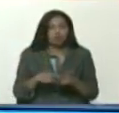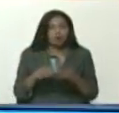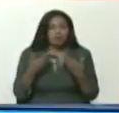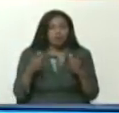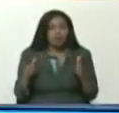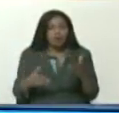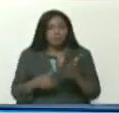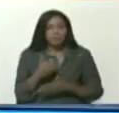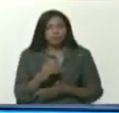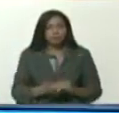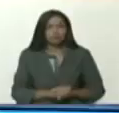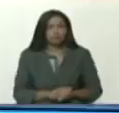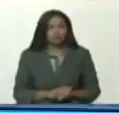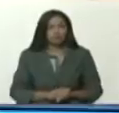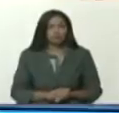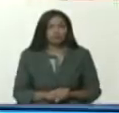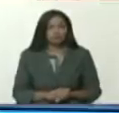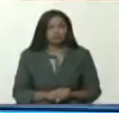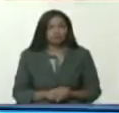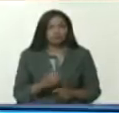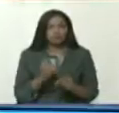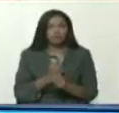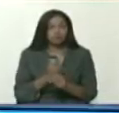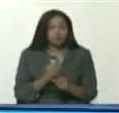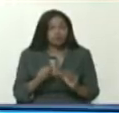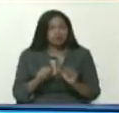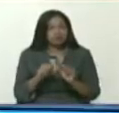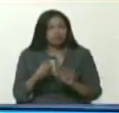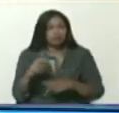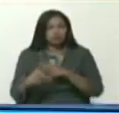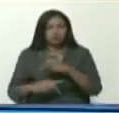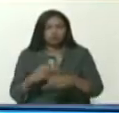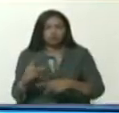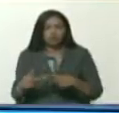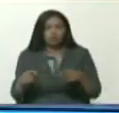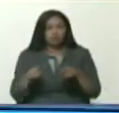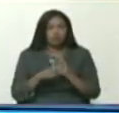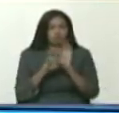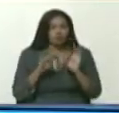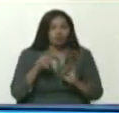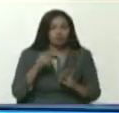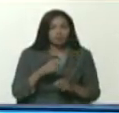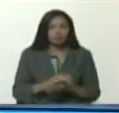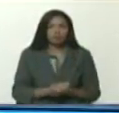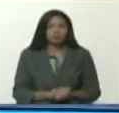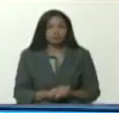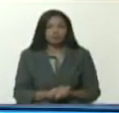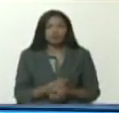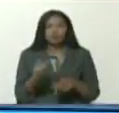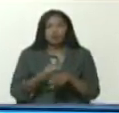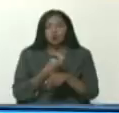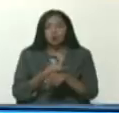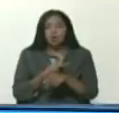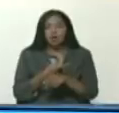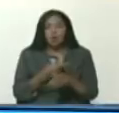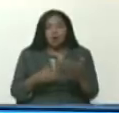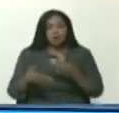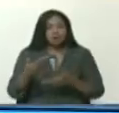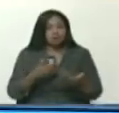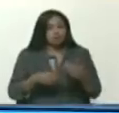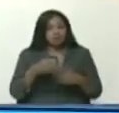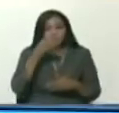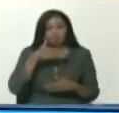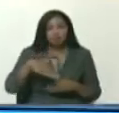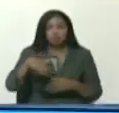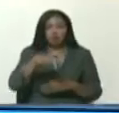popular, el trabajo permanente, la producción y un gobierno al servicio del